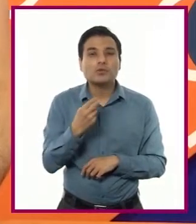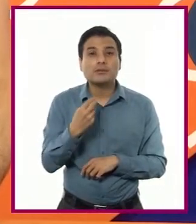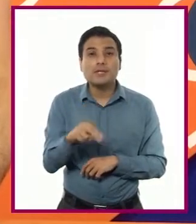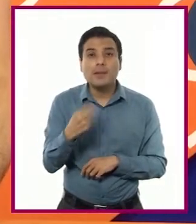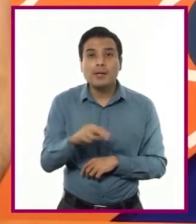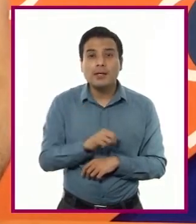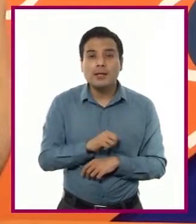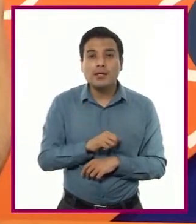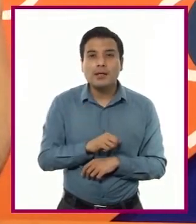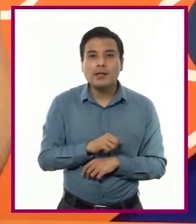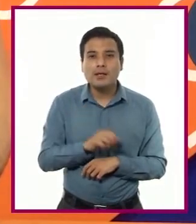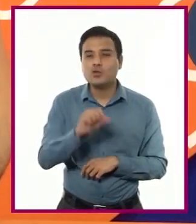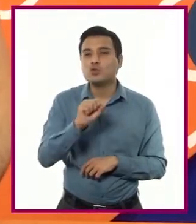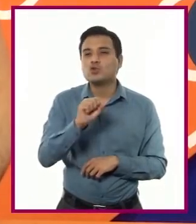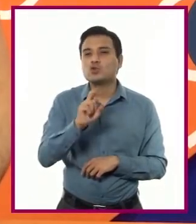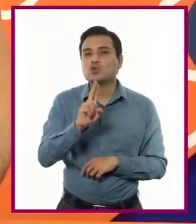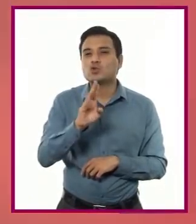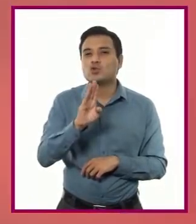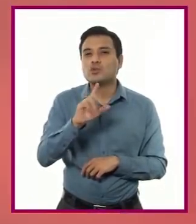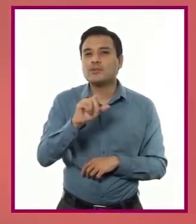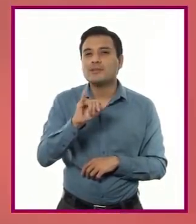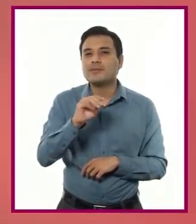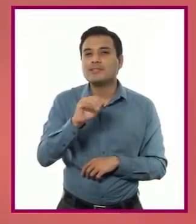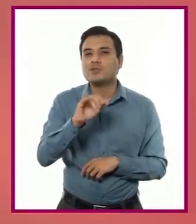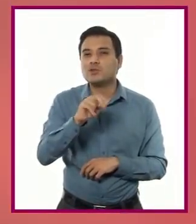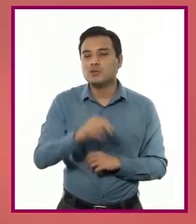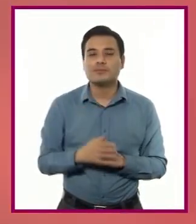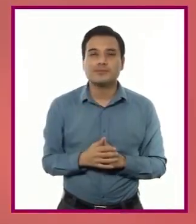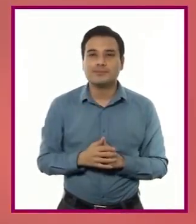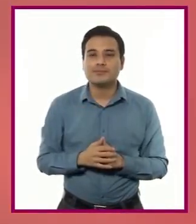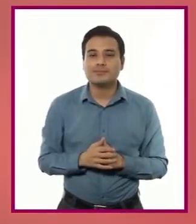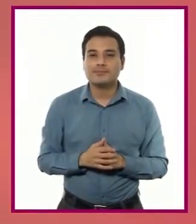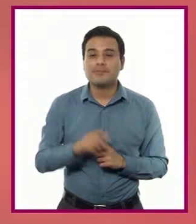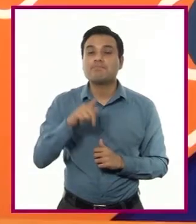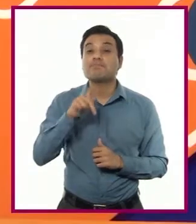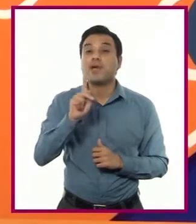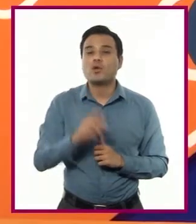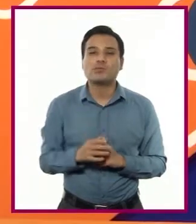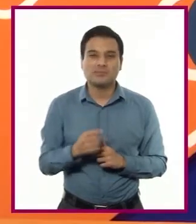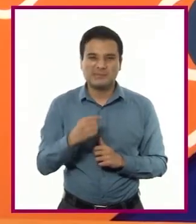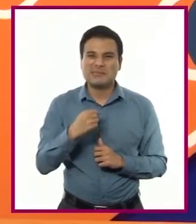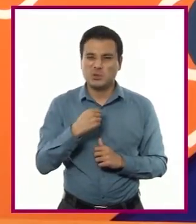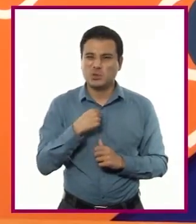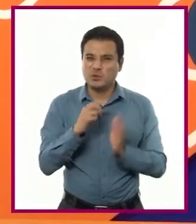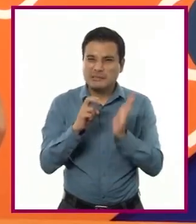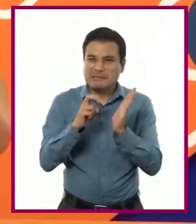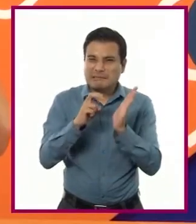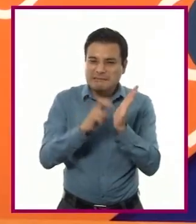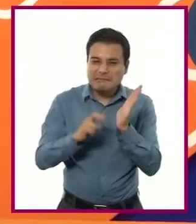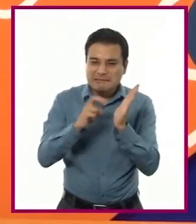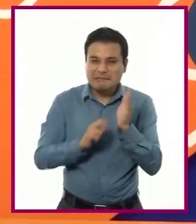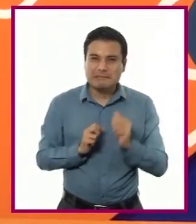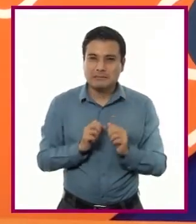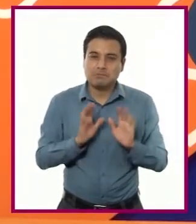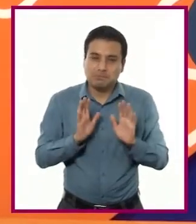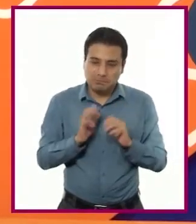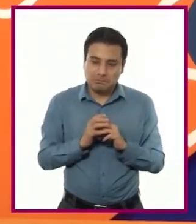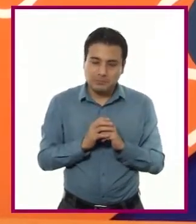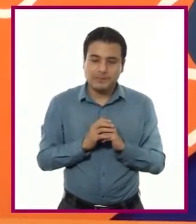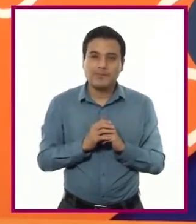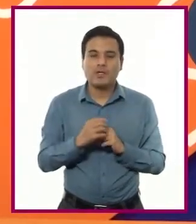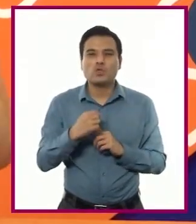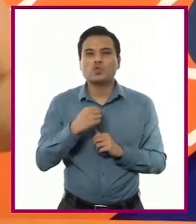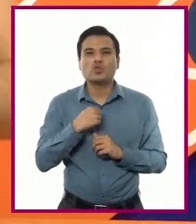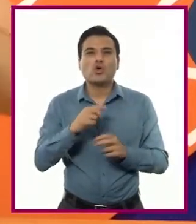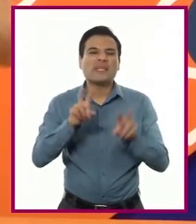llama sublimación. Pero, ¿qué cree? Yo modificaría algo. A mi informe de experimento